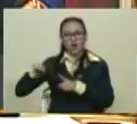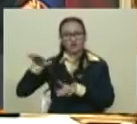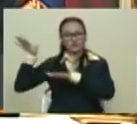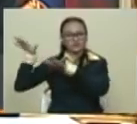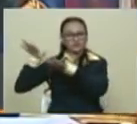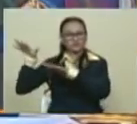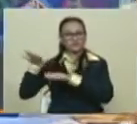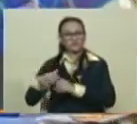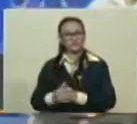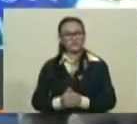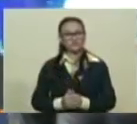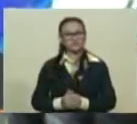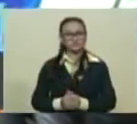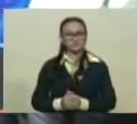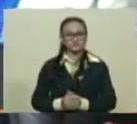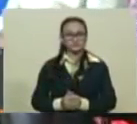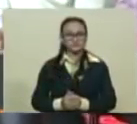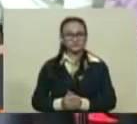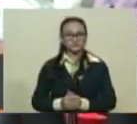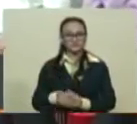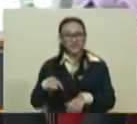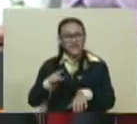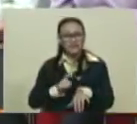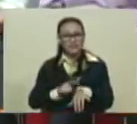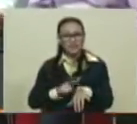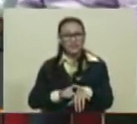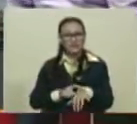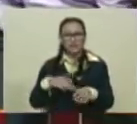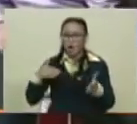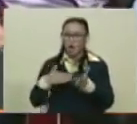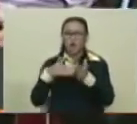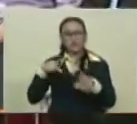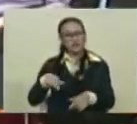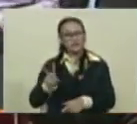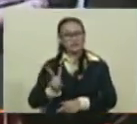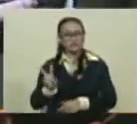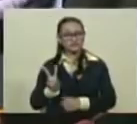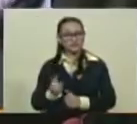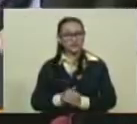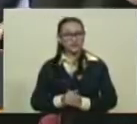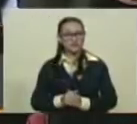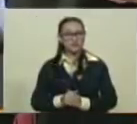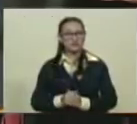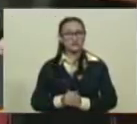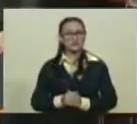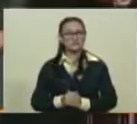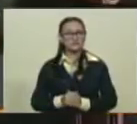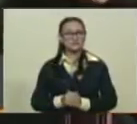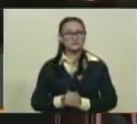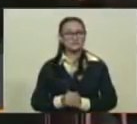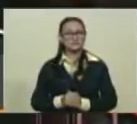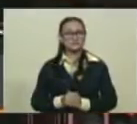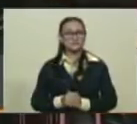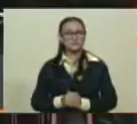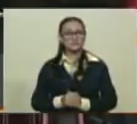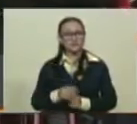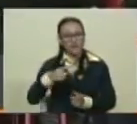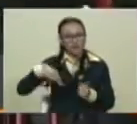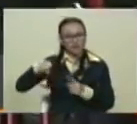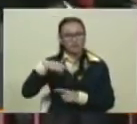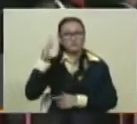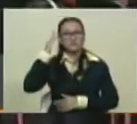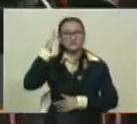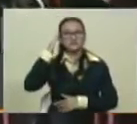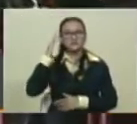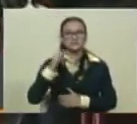News de este tiempo es contra Venezuela. Si se puede decir de esa forma, compañeros, compañeras. El